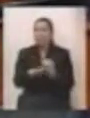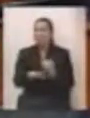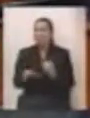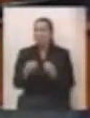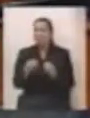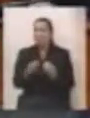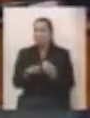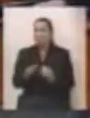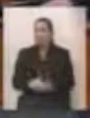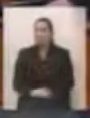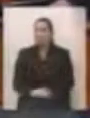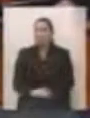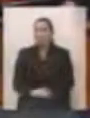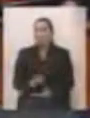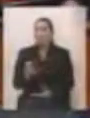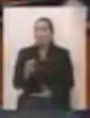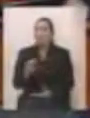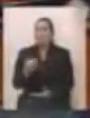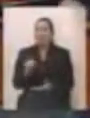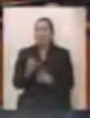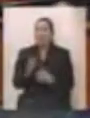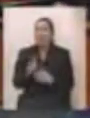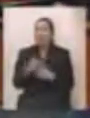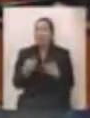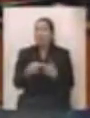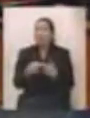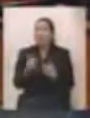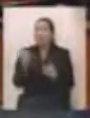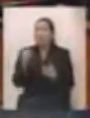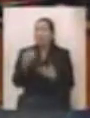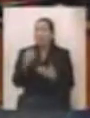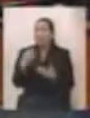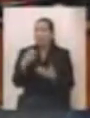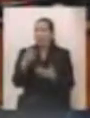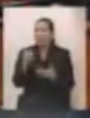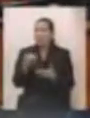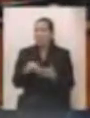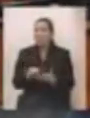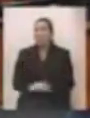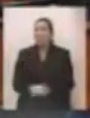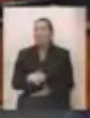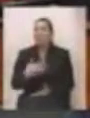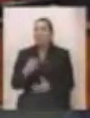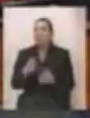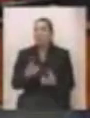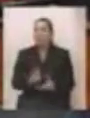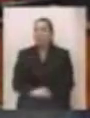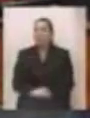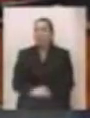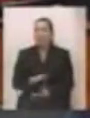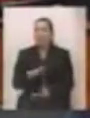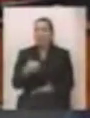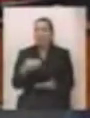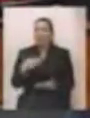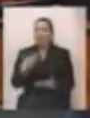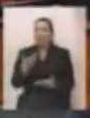menores de edad, porque son niños, porque lo firman sus padres, acceden a esto y es muy difícil que los padres, señor presidente, puedan controlar a los chicos